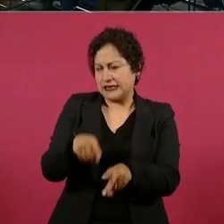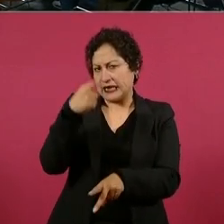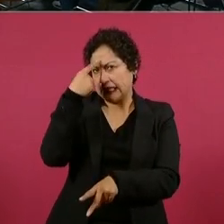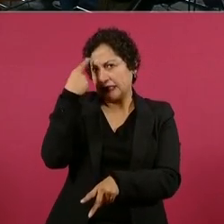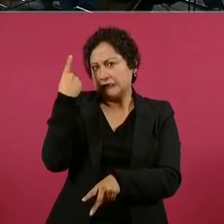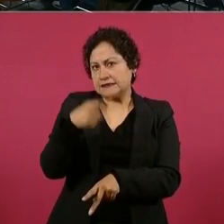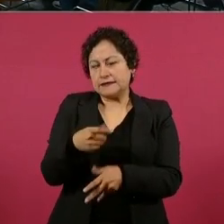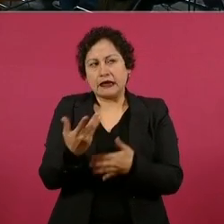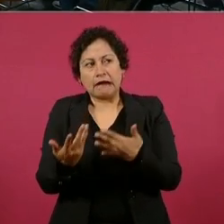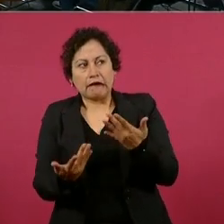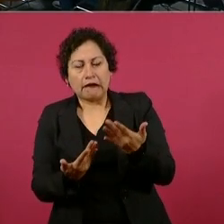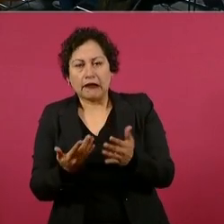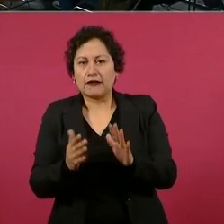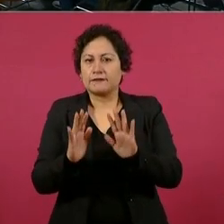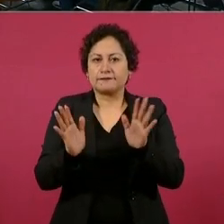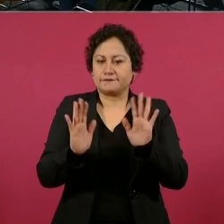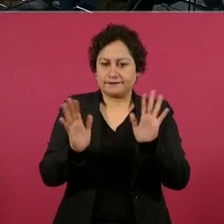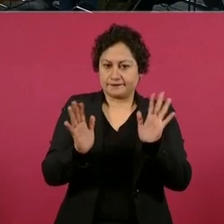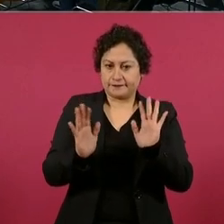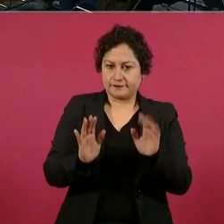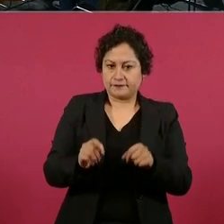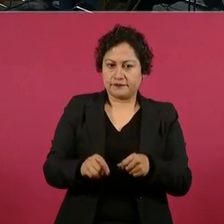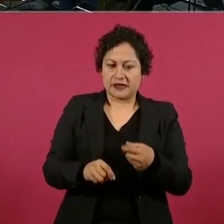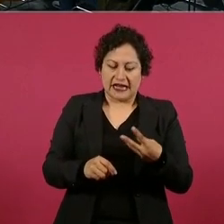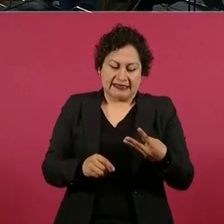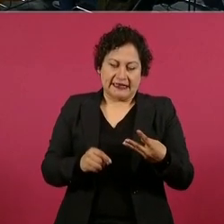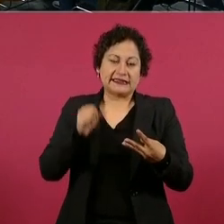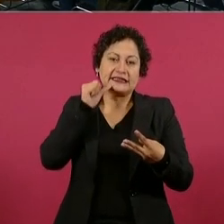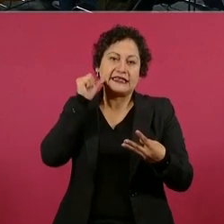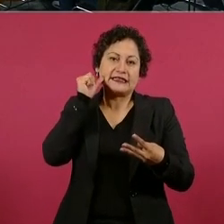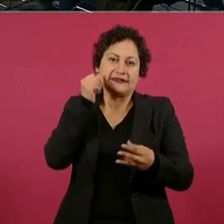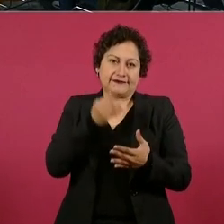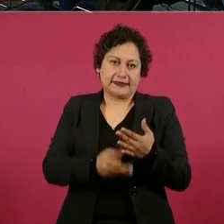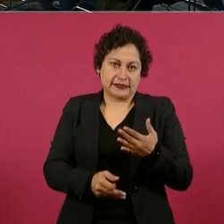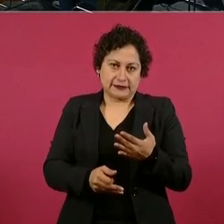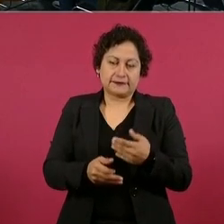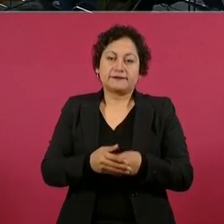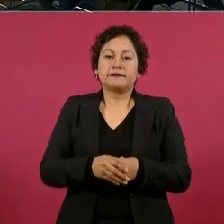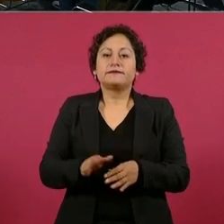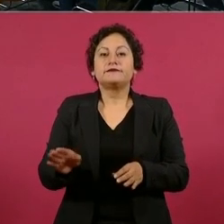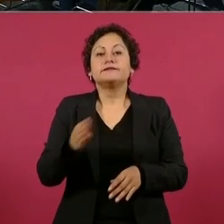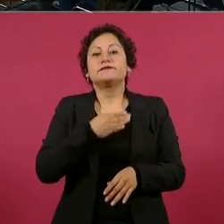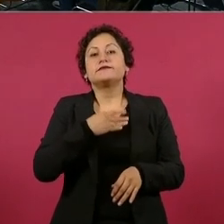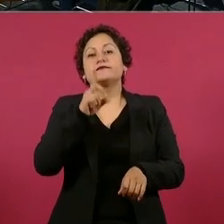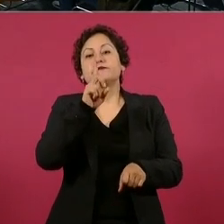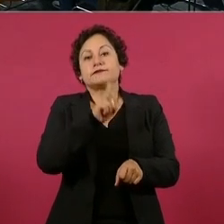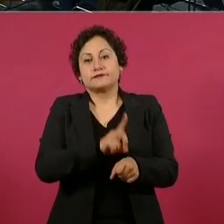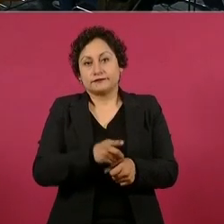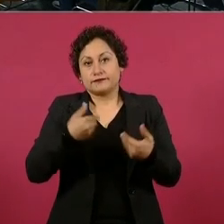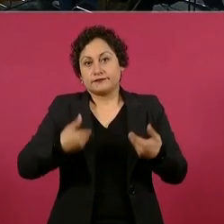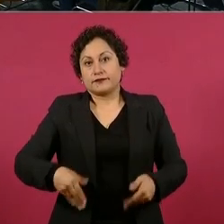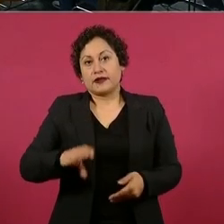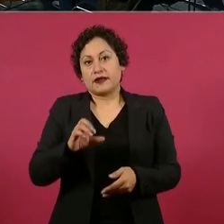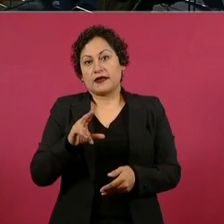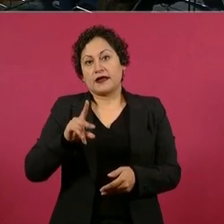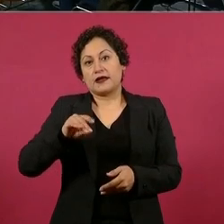estén cuestionando, son tres nada más. Buen día, presidente. Carlos Montesinos, de Reporte